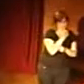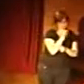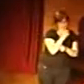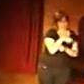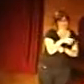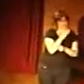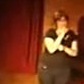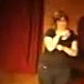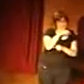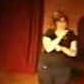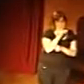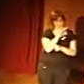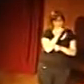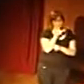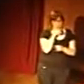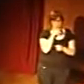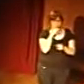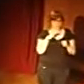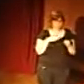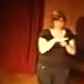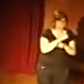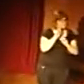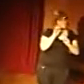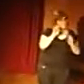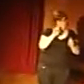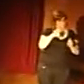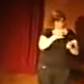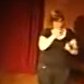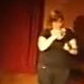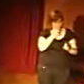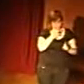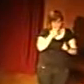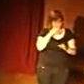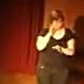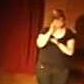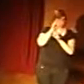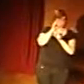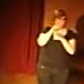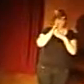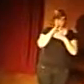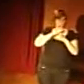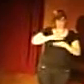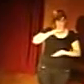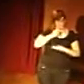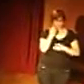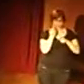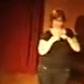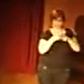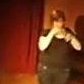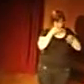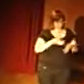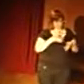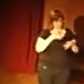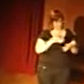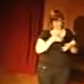David Roberts por el que fue su maestro británico David Roberts en esa capacidad de con un elemento real